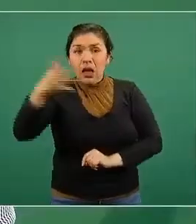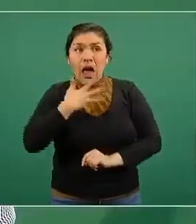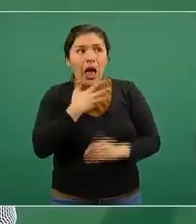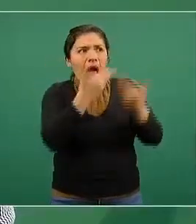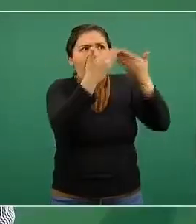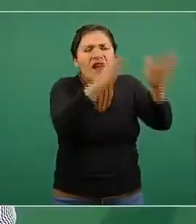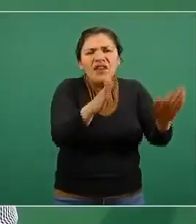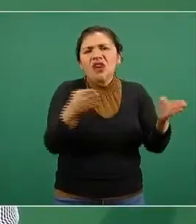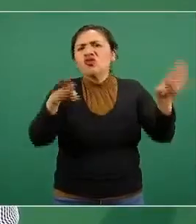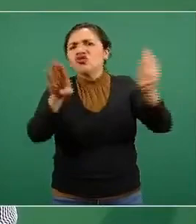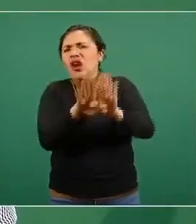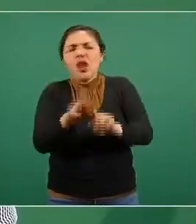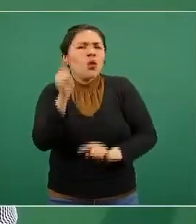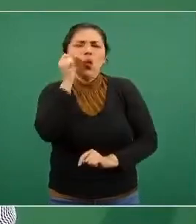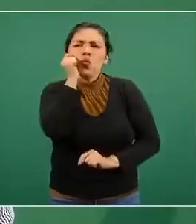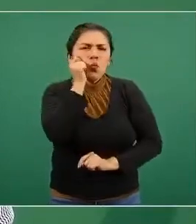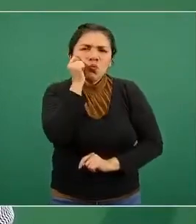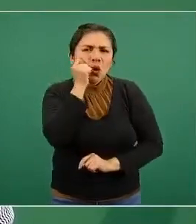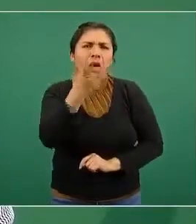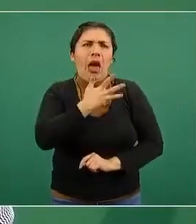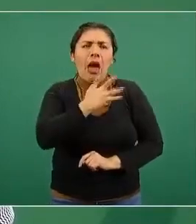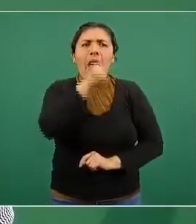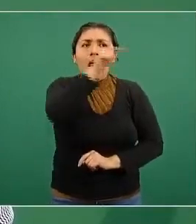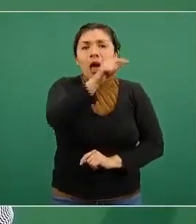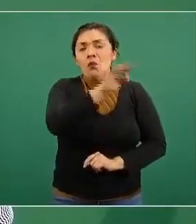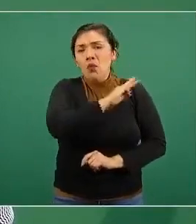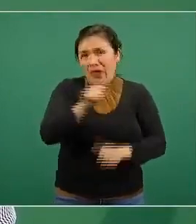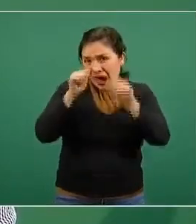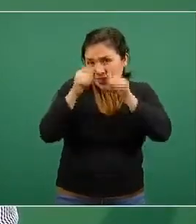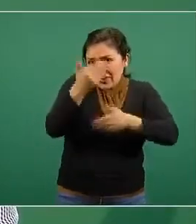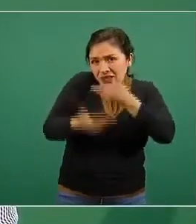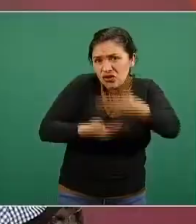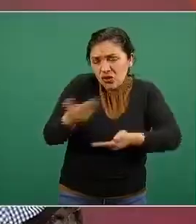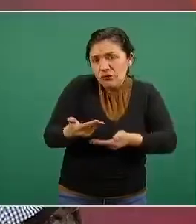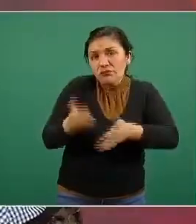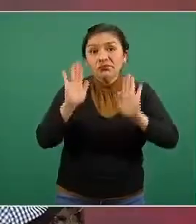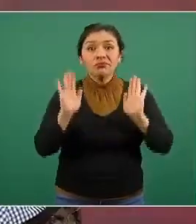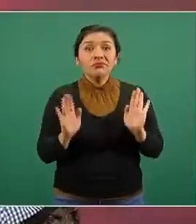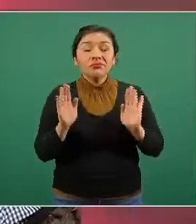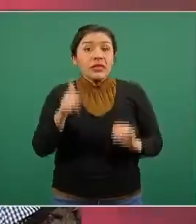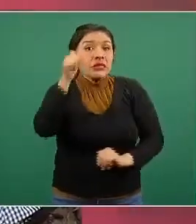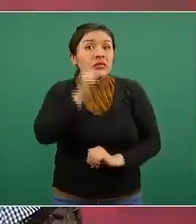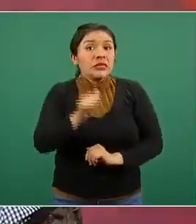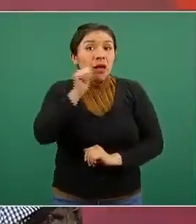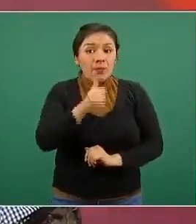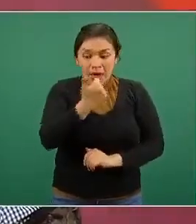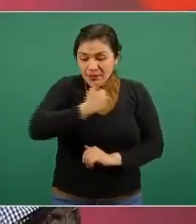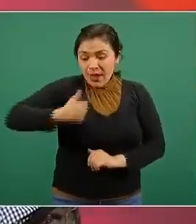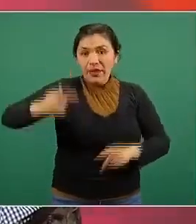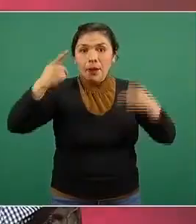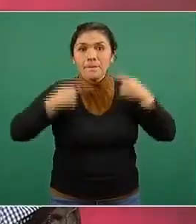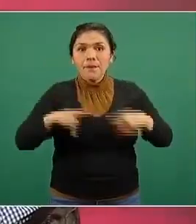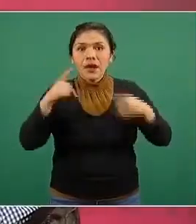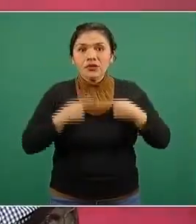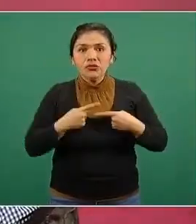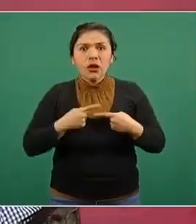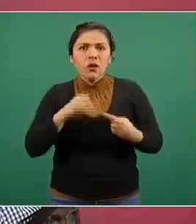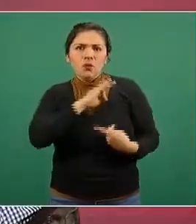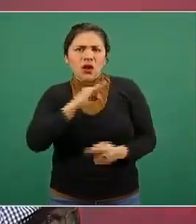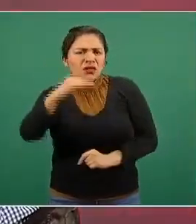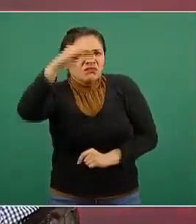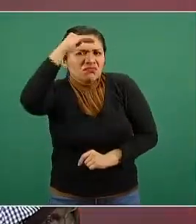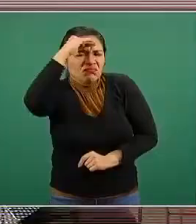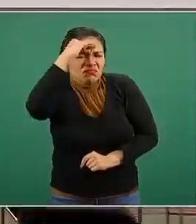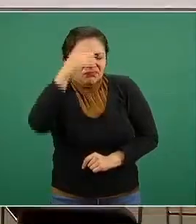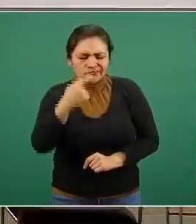abierto o esté brindando algún tipo de servicio, siempre tenemos nosotros la posibilidad de